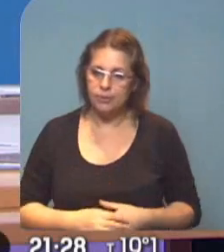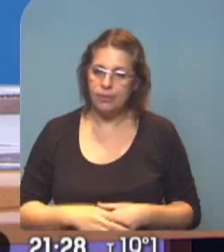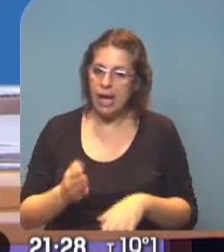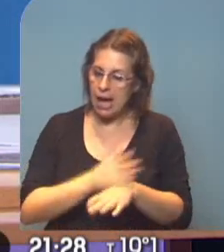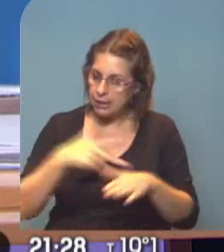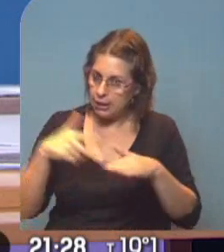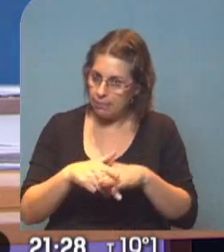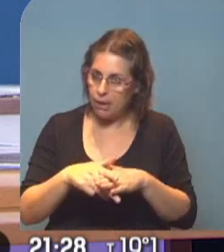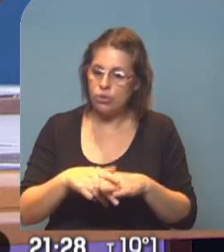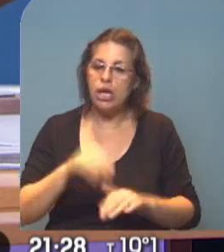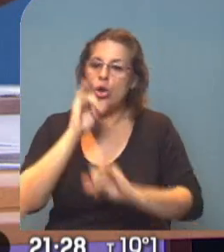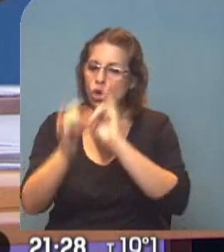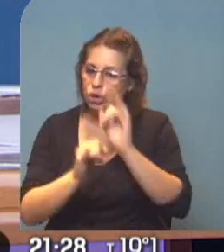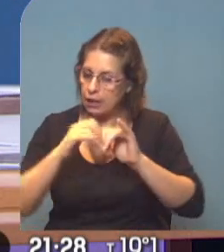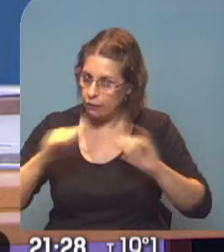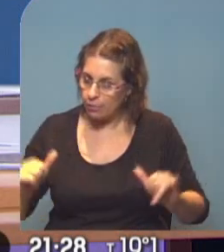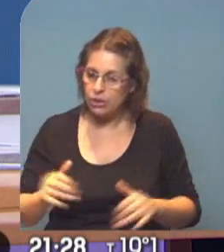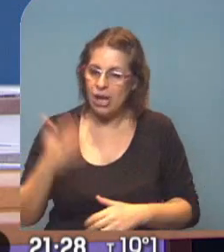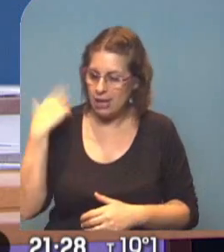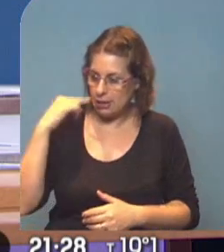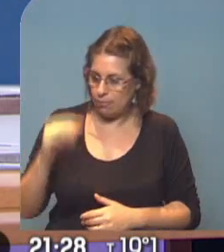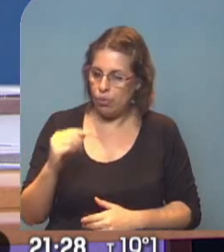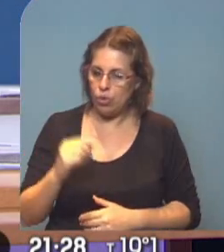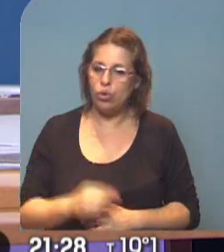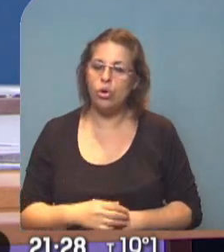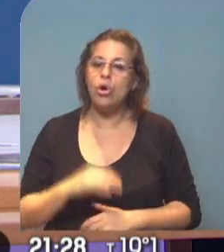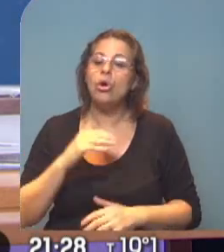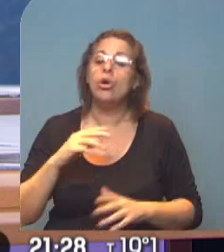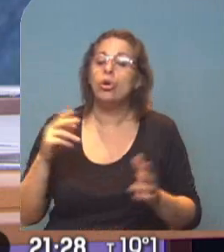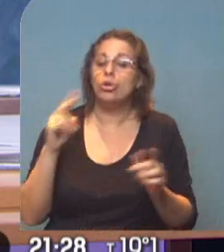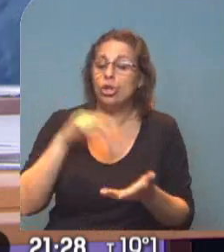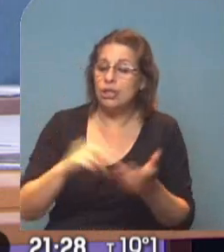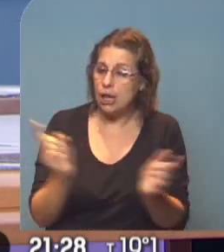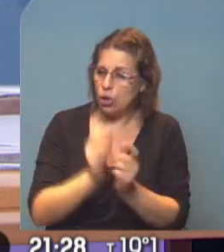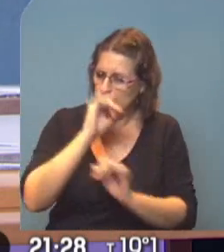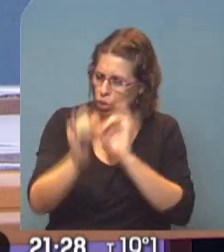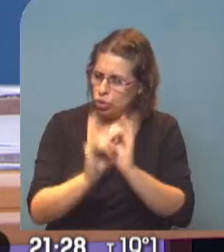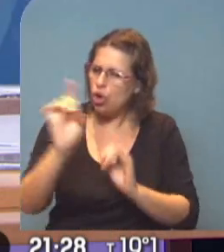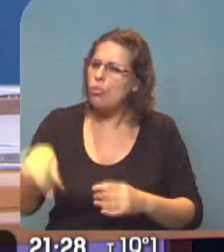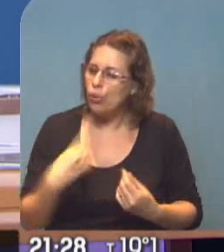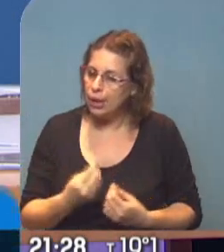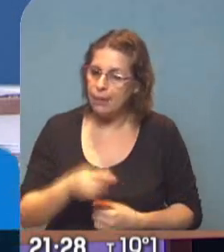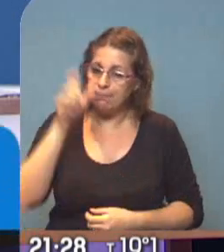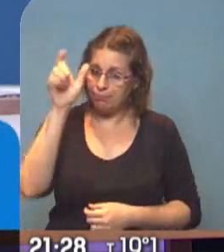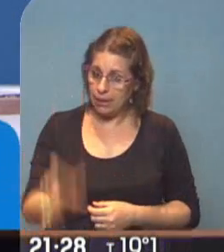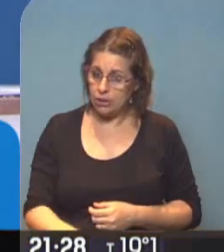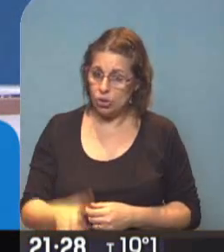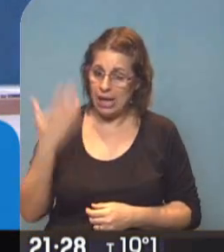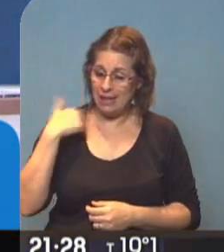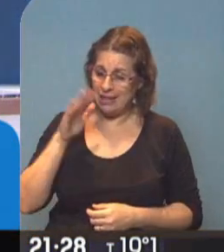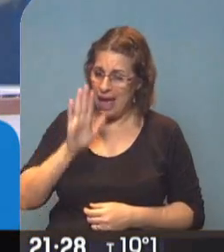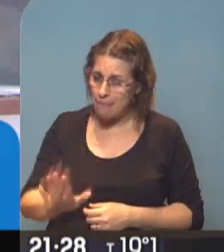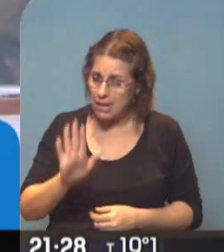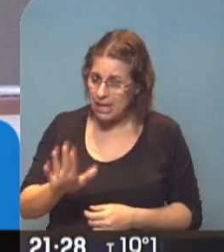Bueno, antes de ir a la pausa, vamos a actualizar información que recién brindábamos en el compacto de noticias y que tiene que ver con la persona que amenazó a la